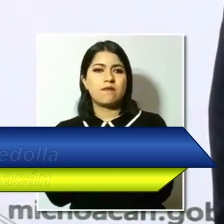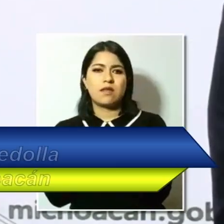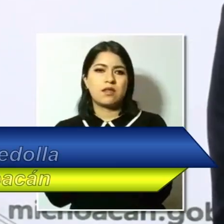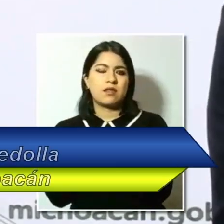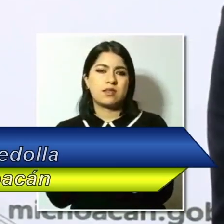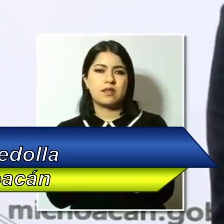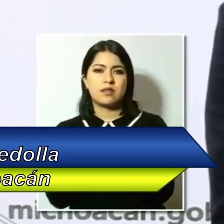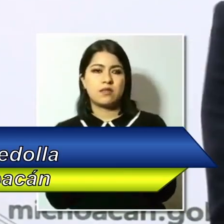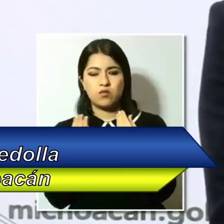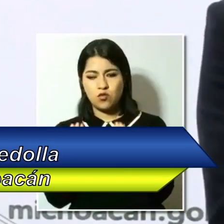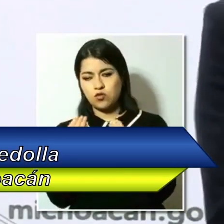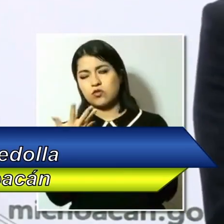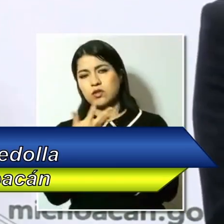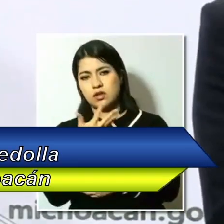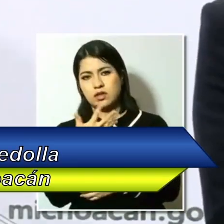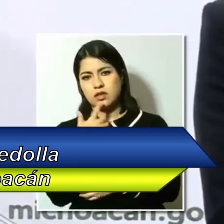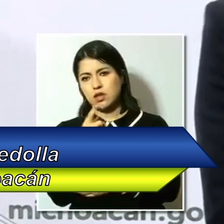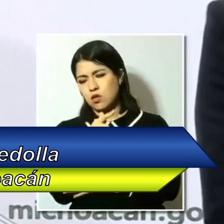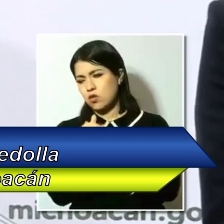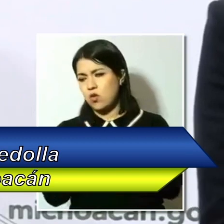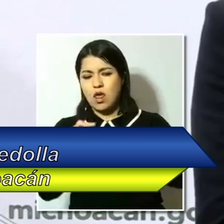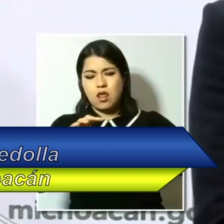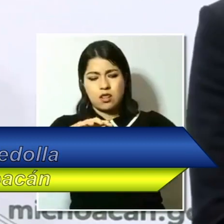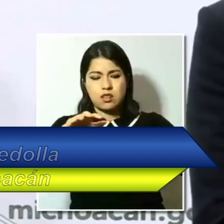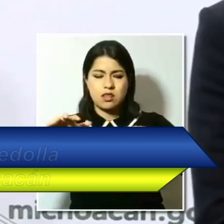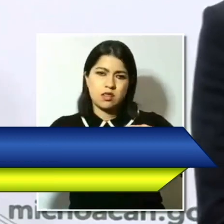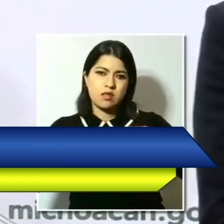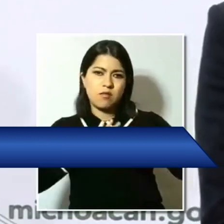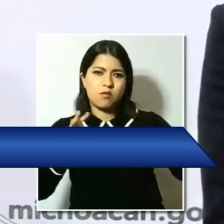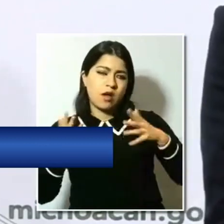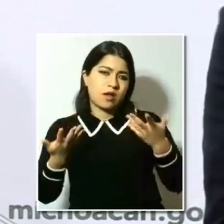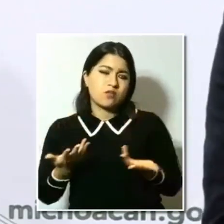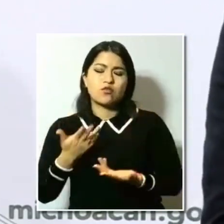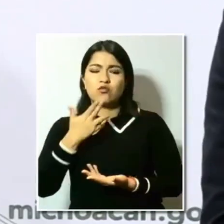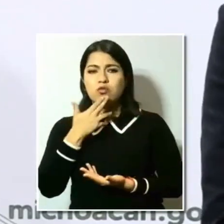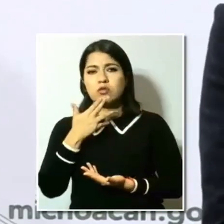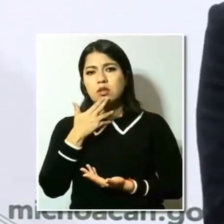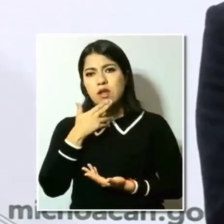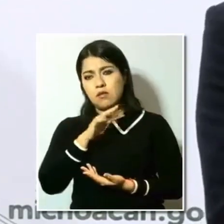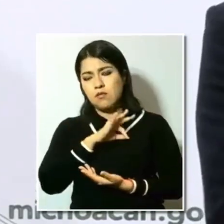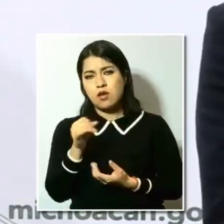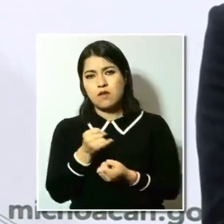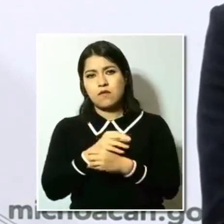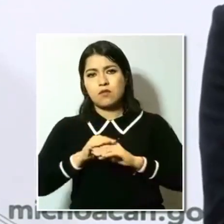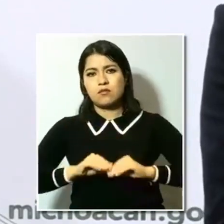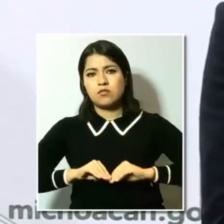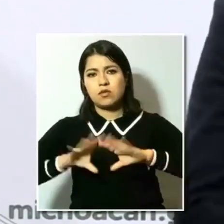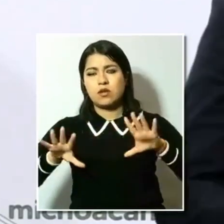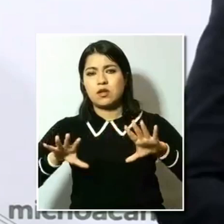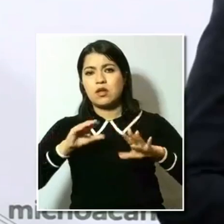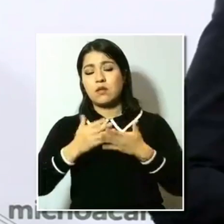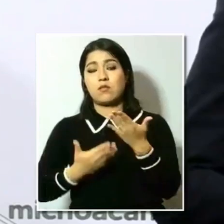ciudad, en el estado, hay muchas colonias, hay mucho territorio para dar a conocer las propuestas, así